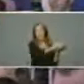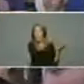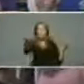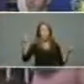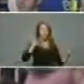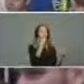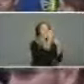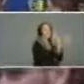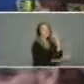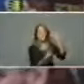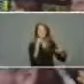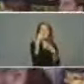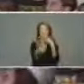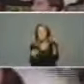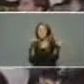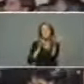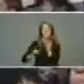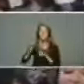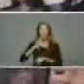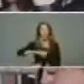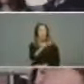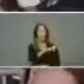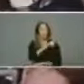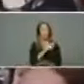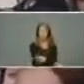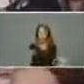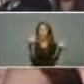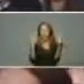voy a cautivar am menucos